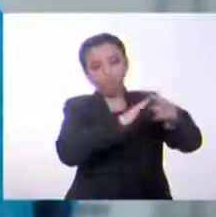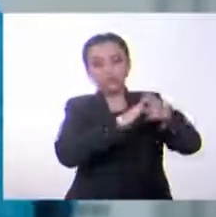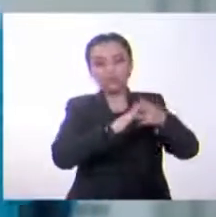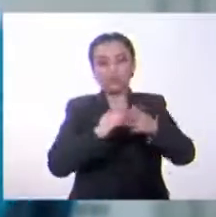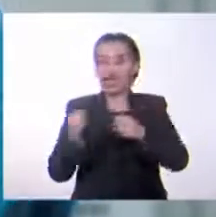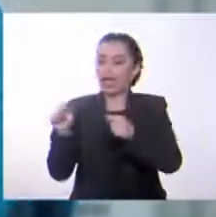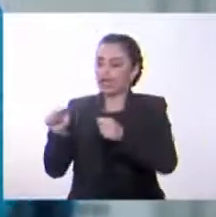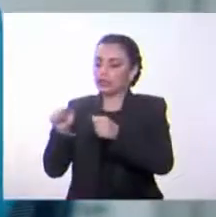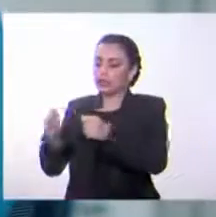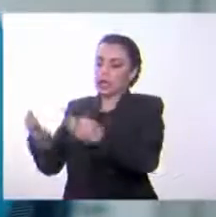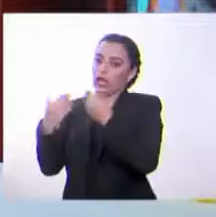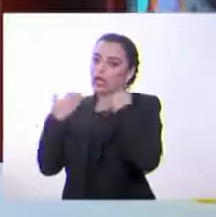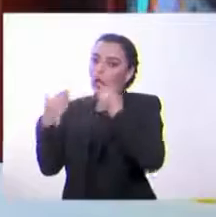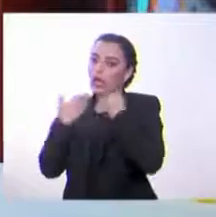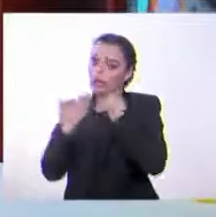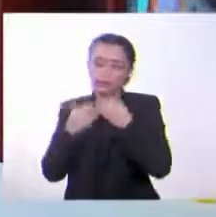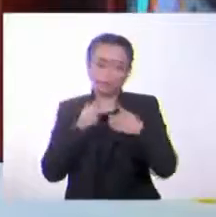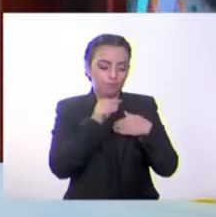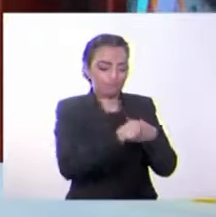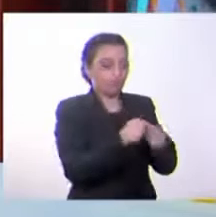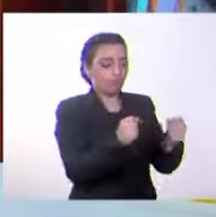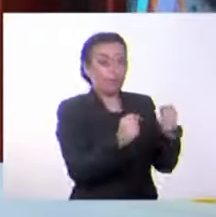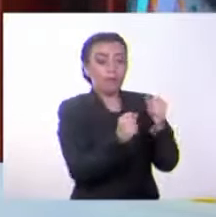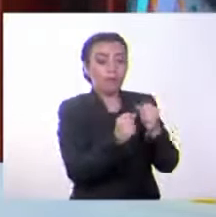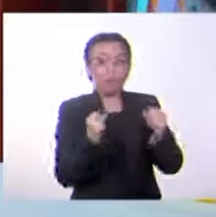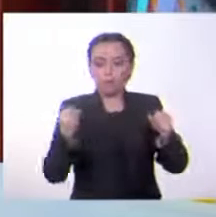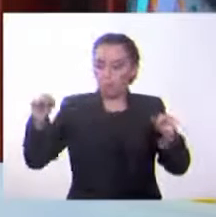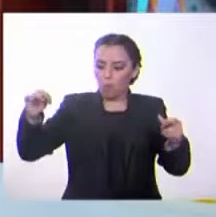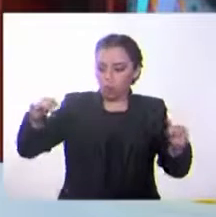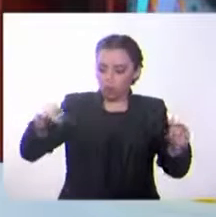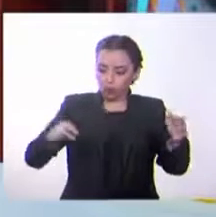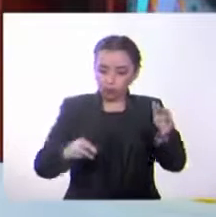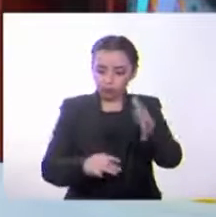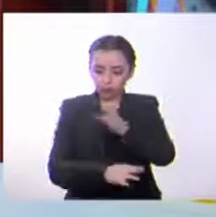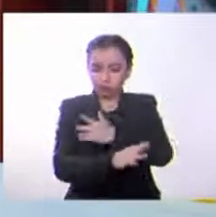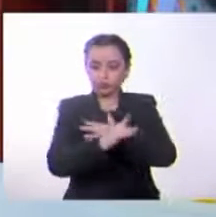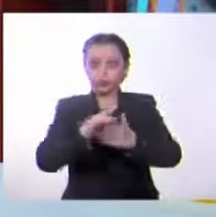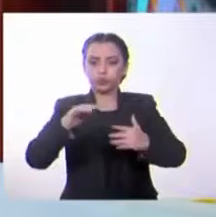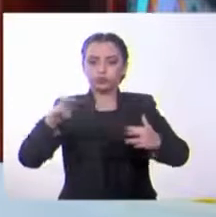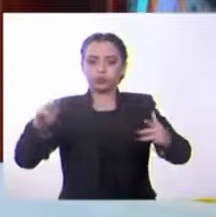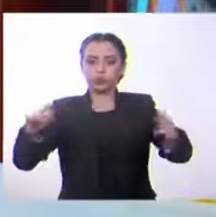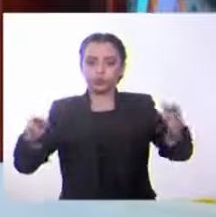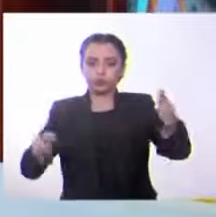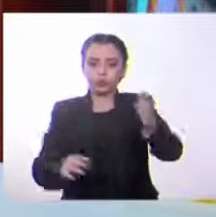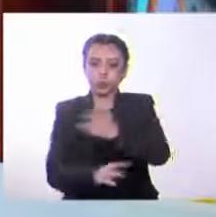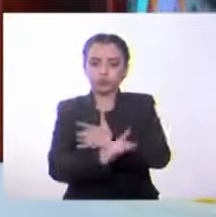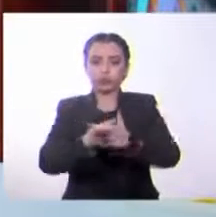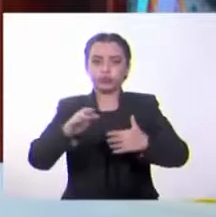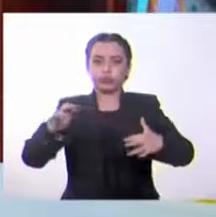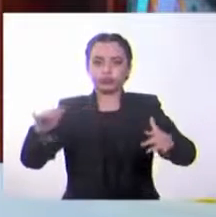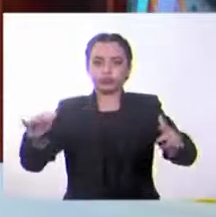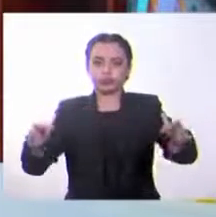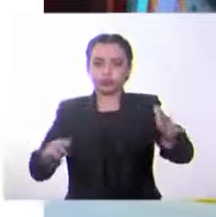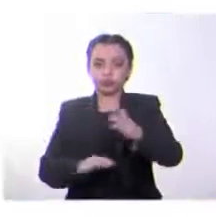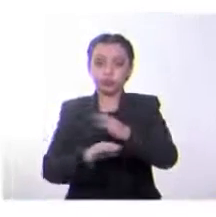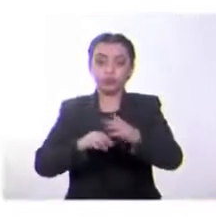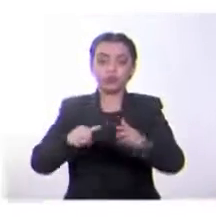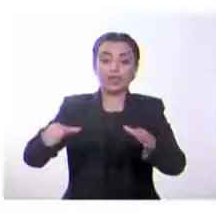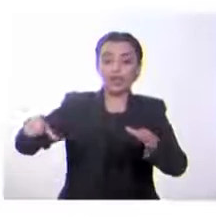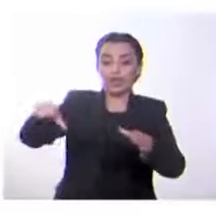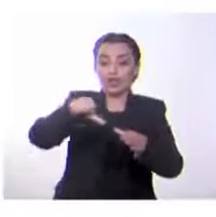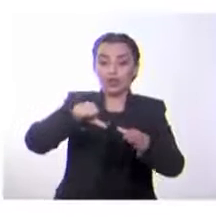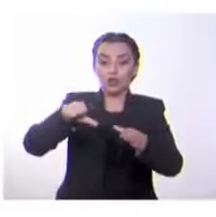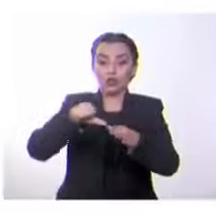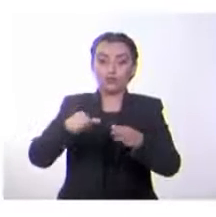precisamente el flujo convectivo. Como hemos dicho que también ocurre no solo con los líquidos sino con los gases, en